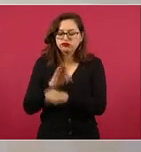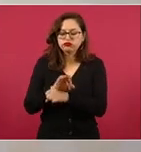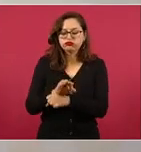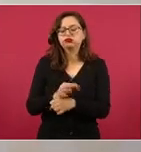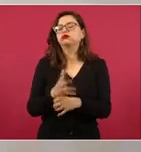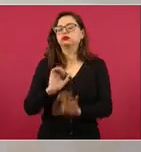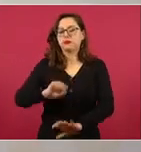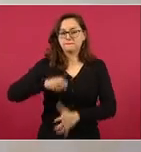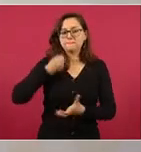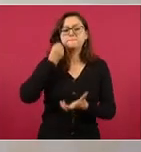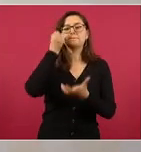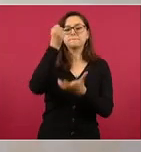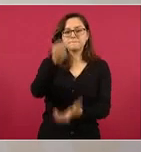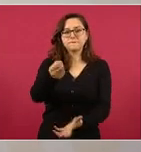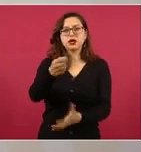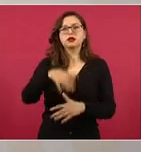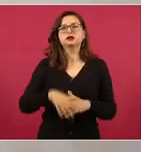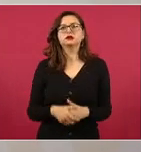Son